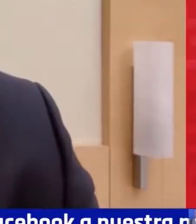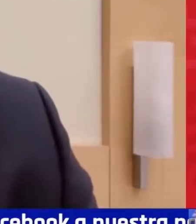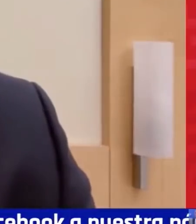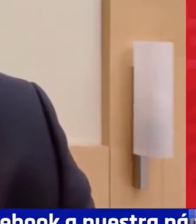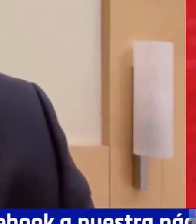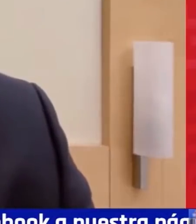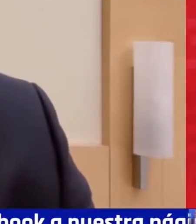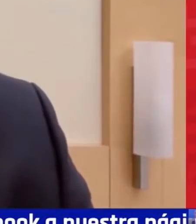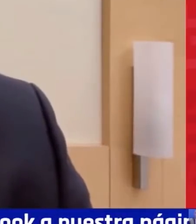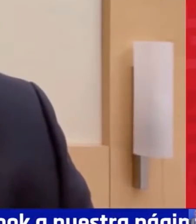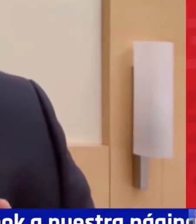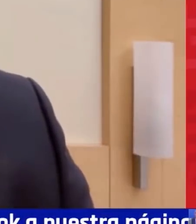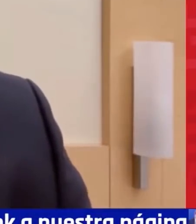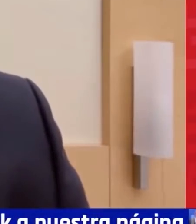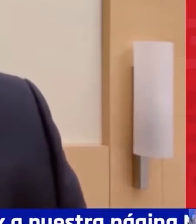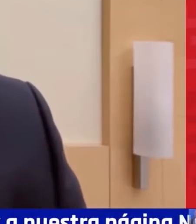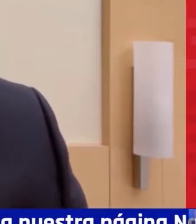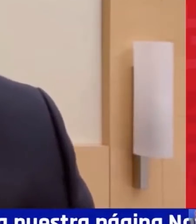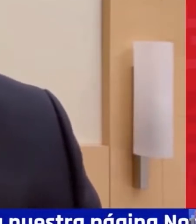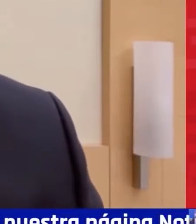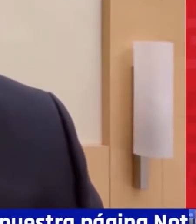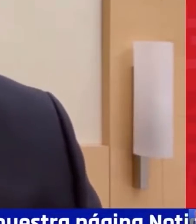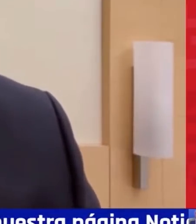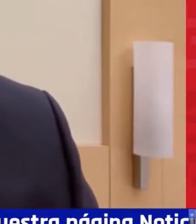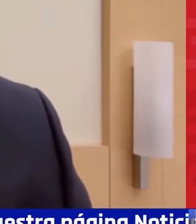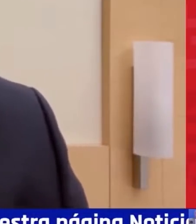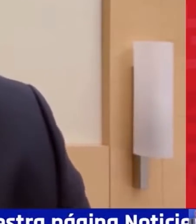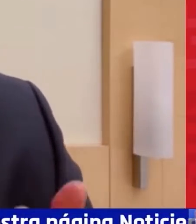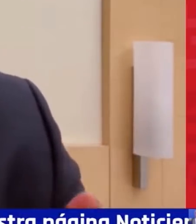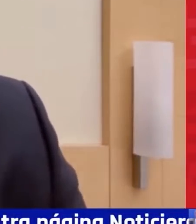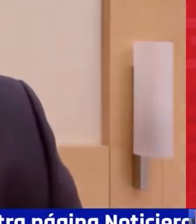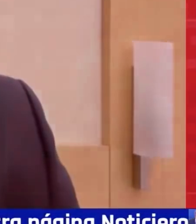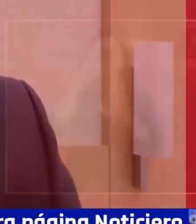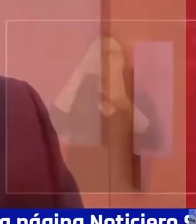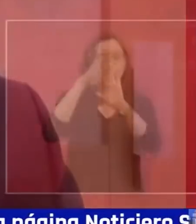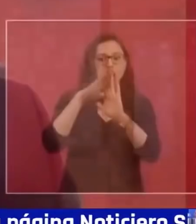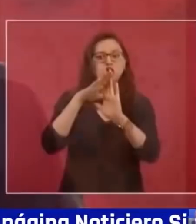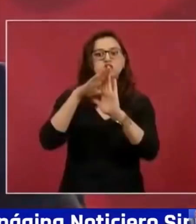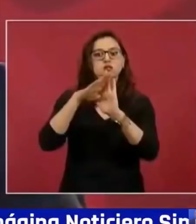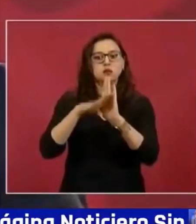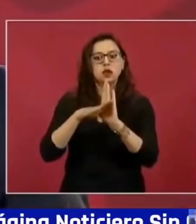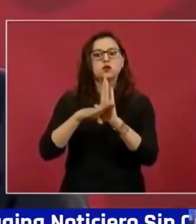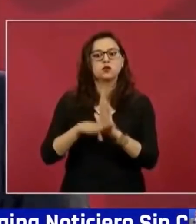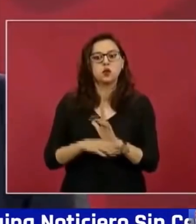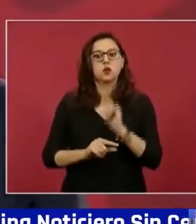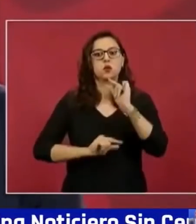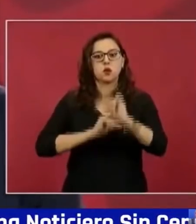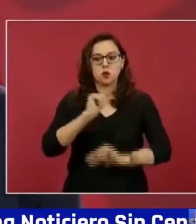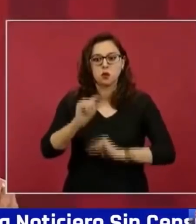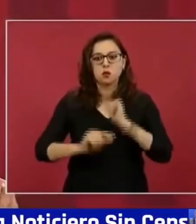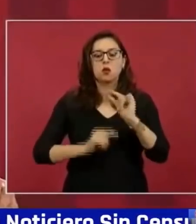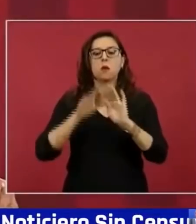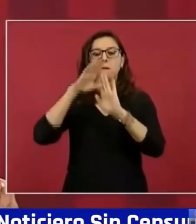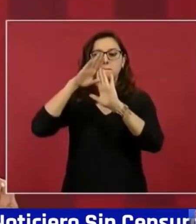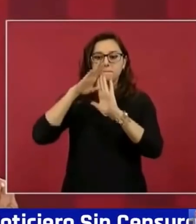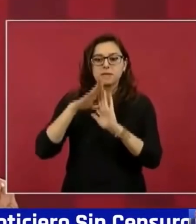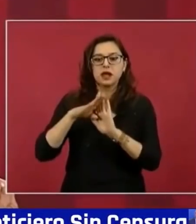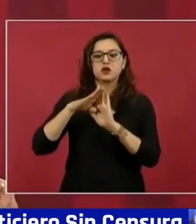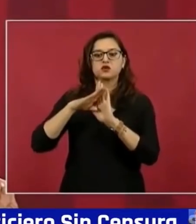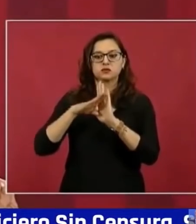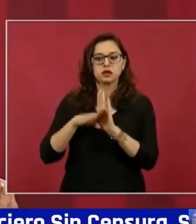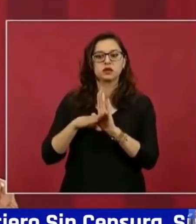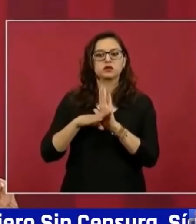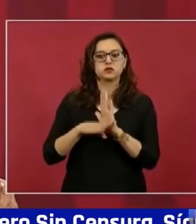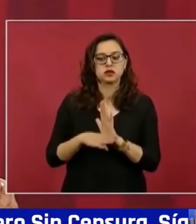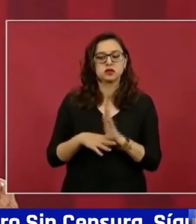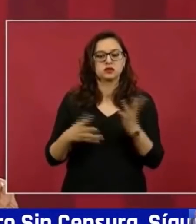vayas, vamos a ver y escuchar al presidente Andrés Manuel López Obrador precisamente exhibir a Leopoldo López, si te parece.